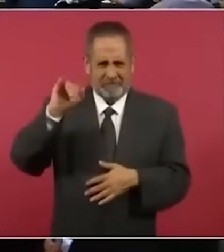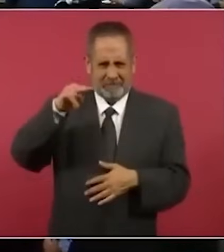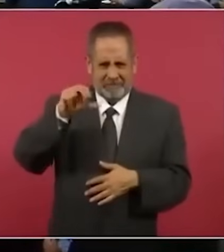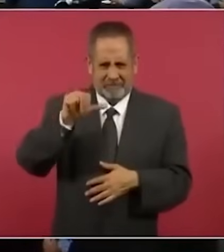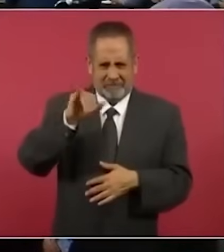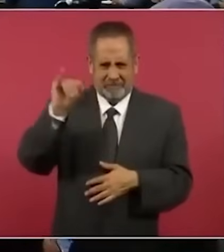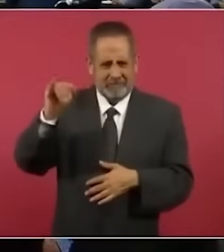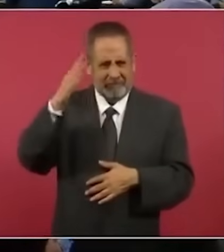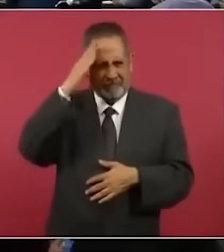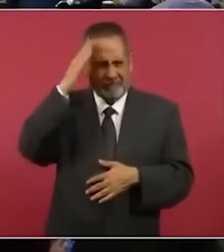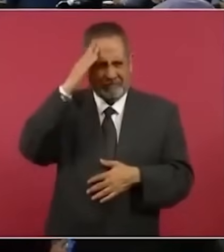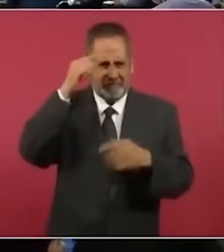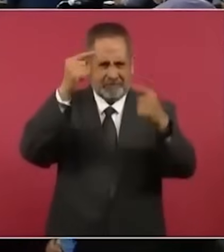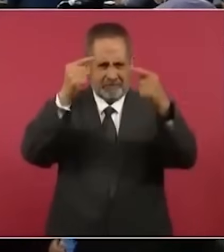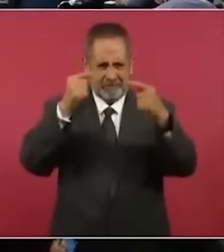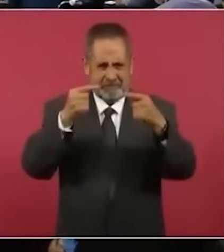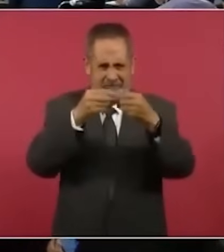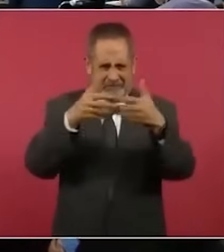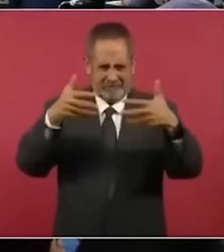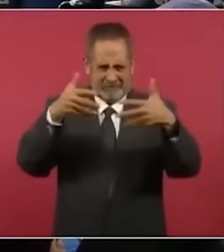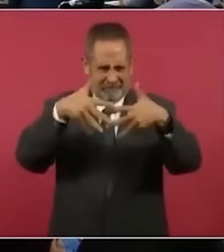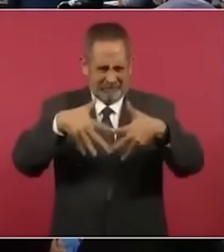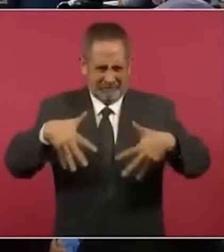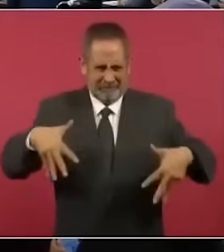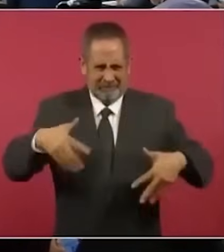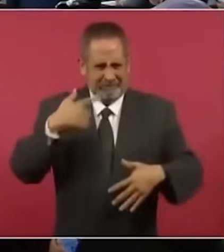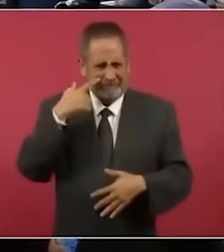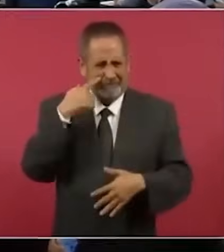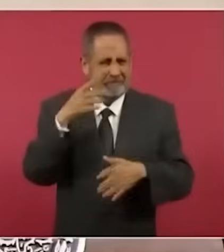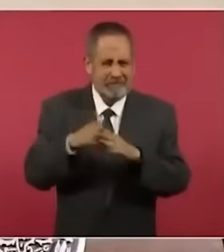Así. Van a ver la araña.